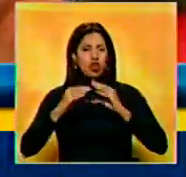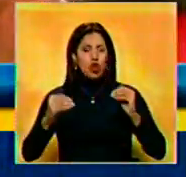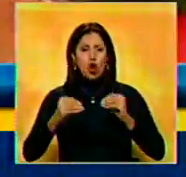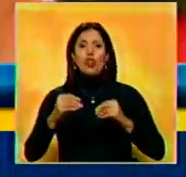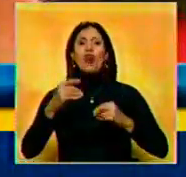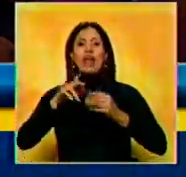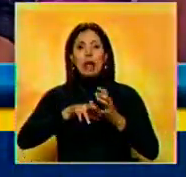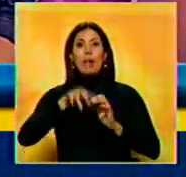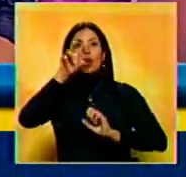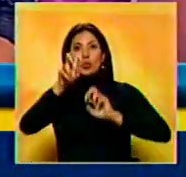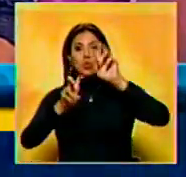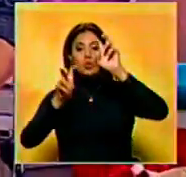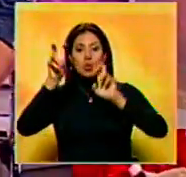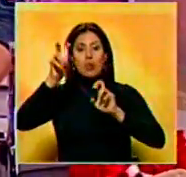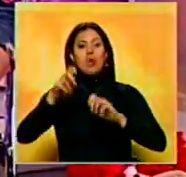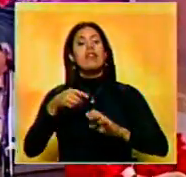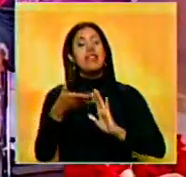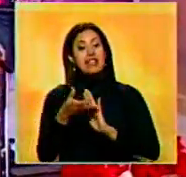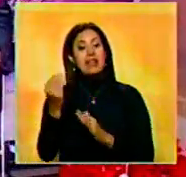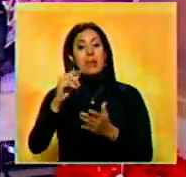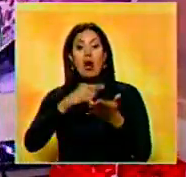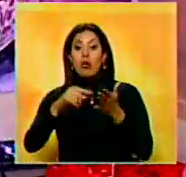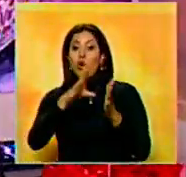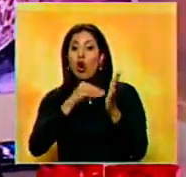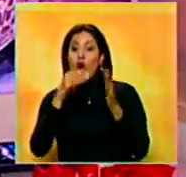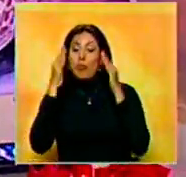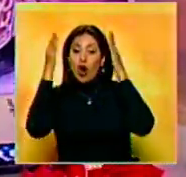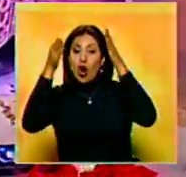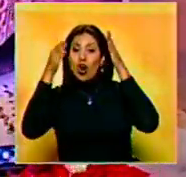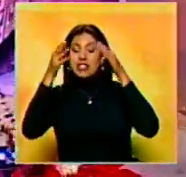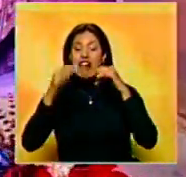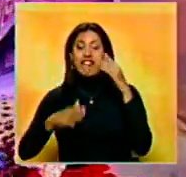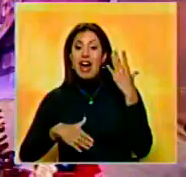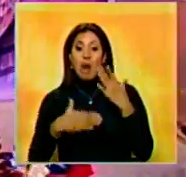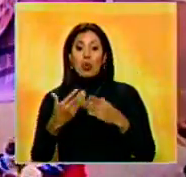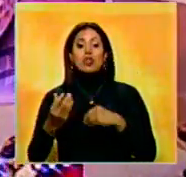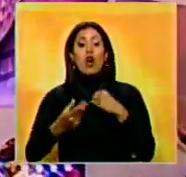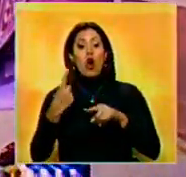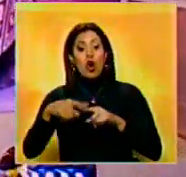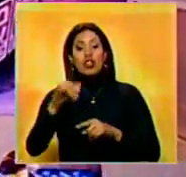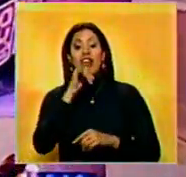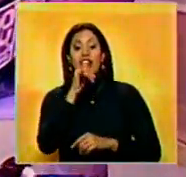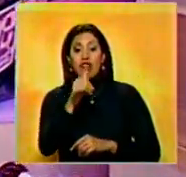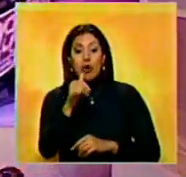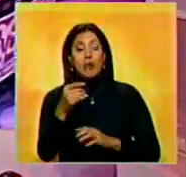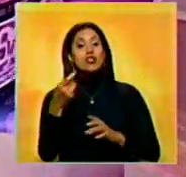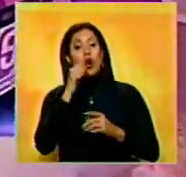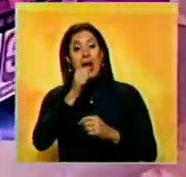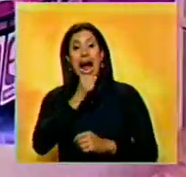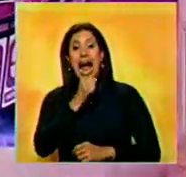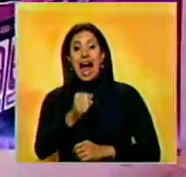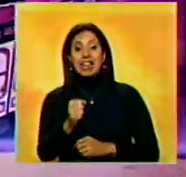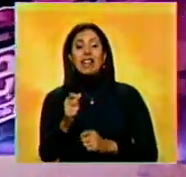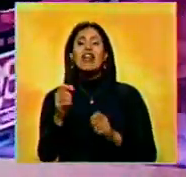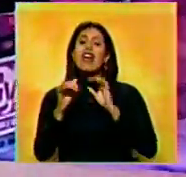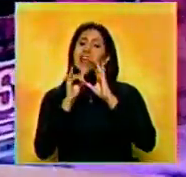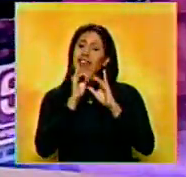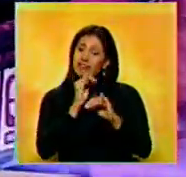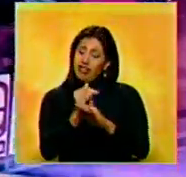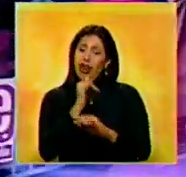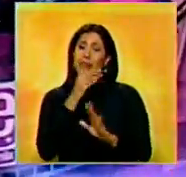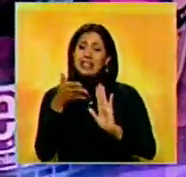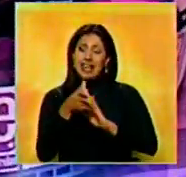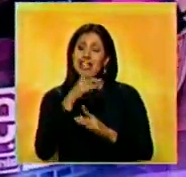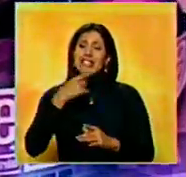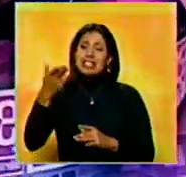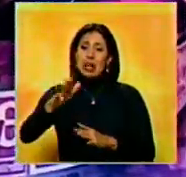además escalo. A tomar entonces notas de todos esos tips que nos dan las estrellas. Pasamos a otras noticias. Justin Bieber sacó un comunicado en relación a